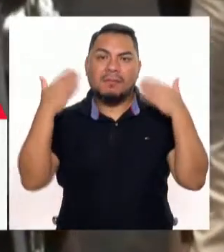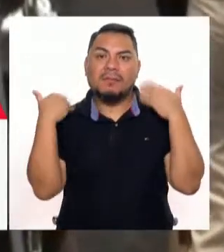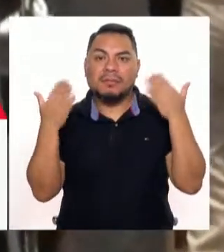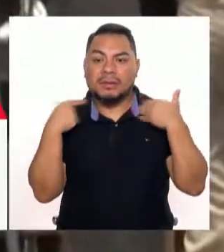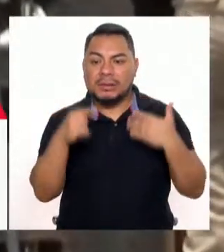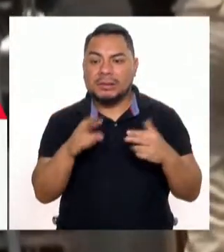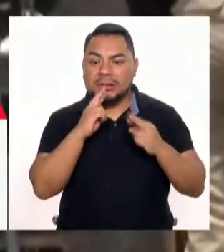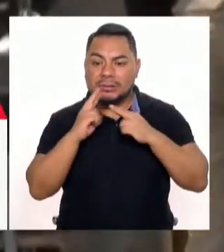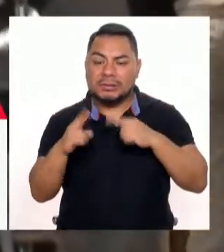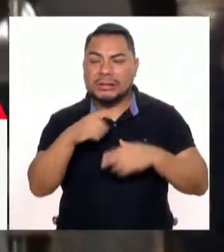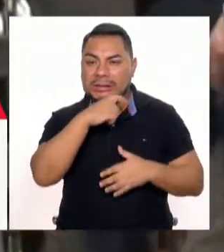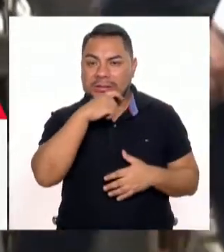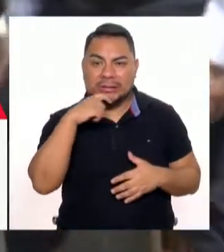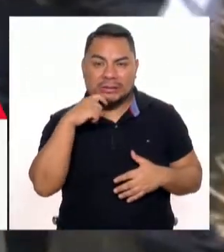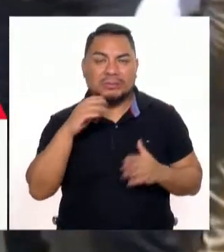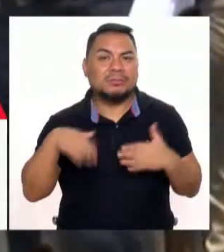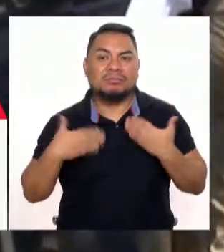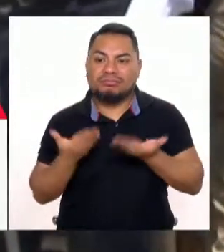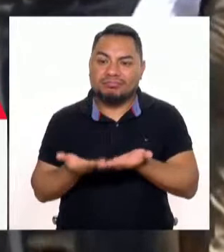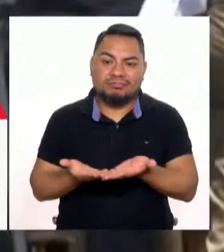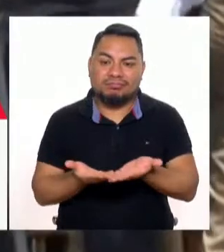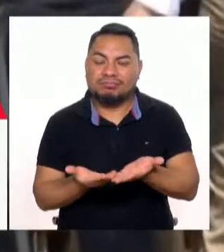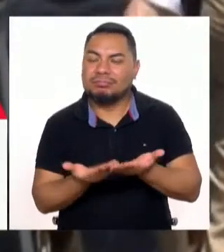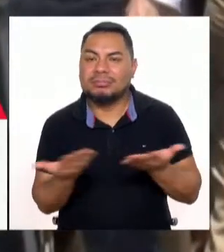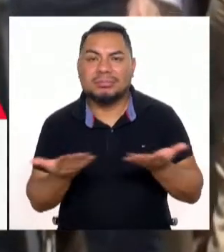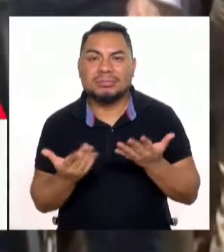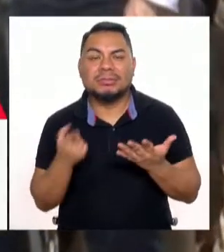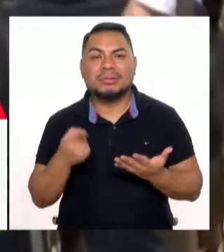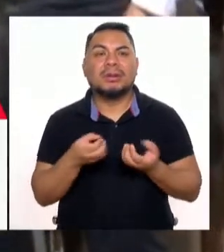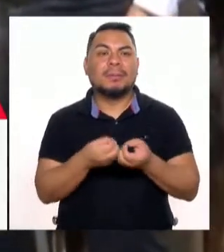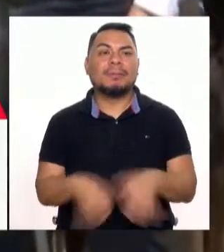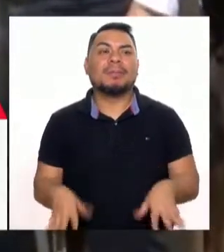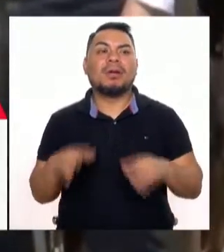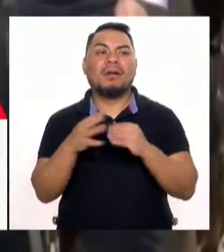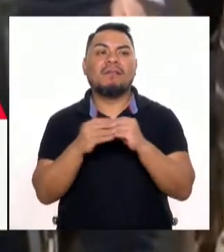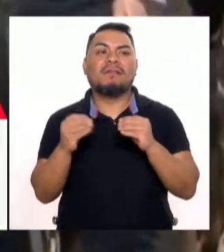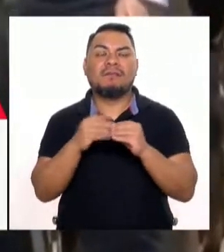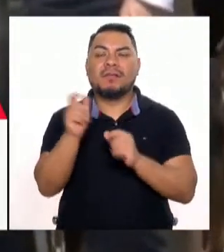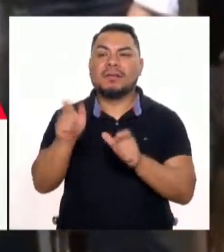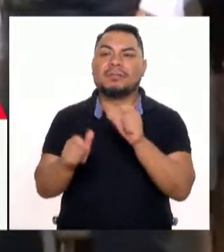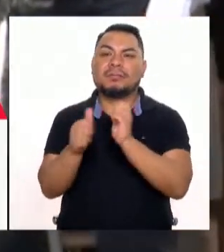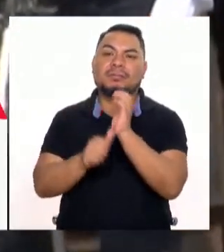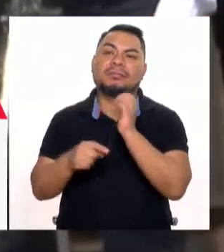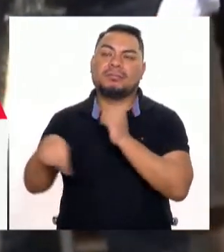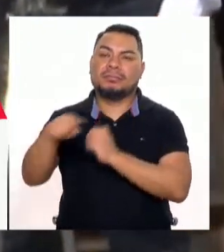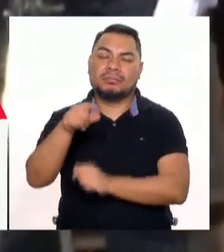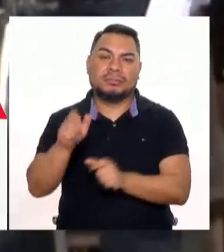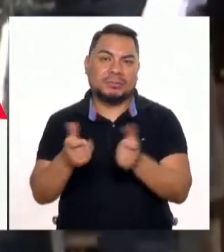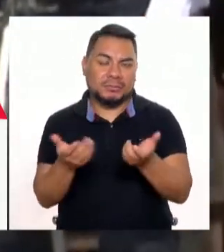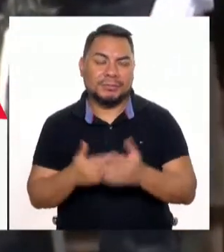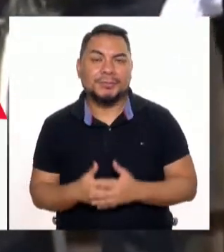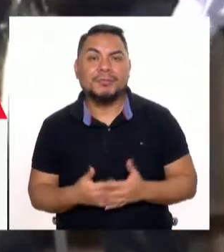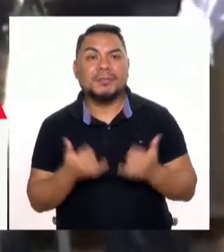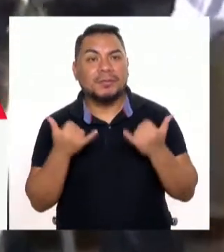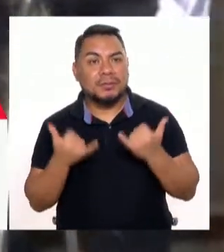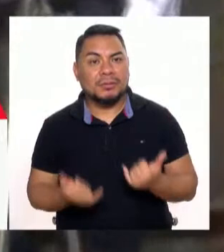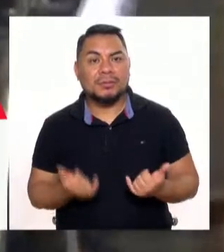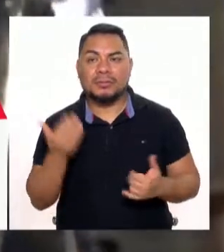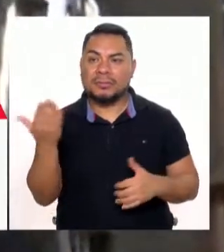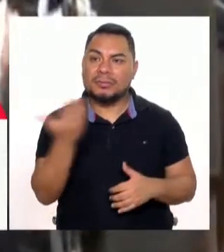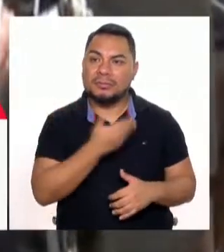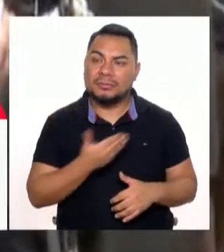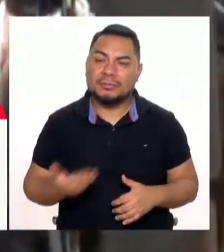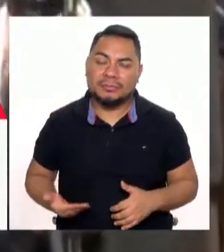secaba el río y no podían pasar y perdía los frutos de los hermanos agricultores hoy señora presidenta